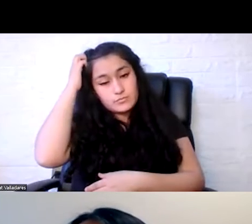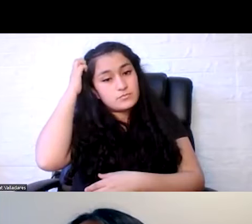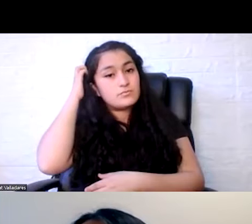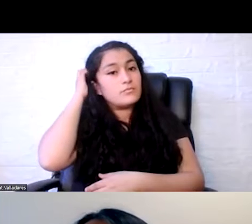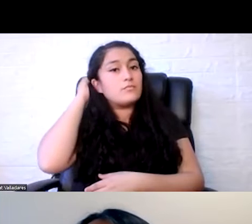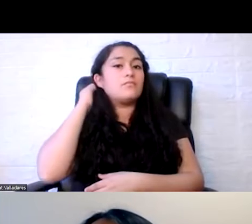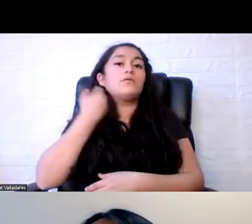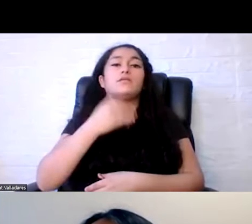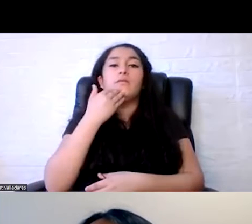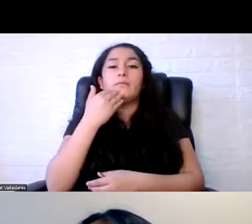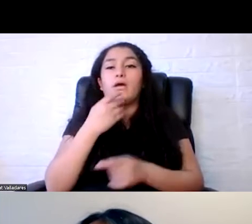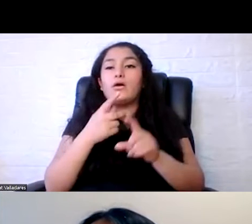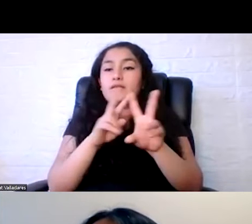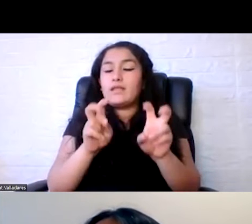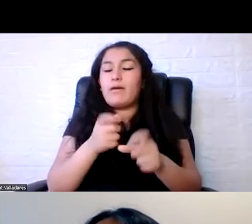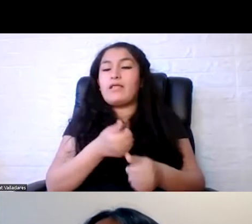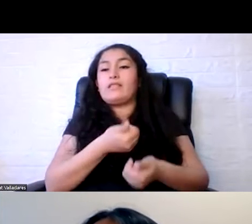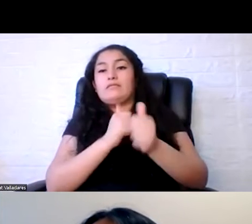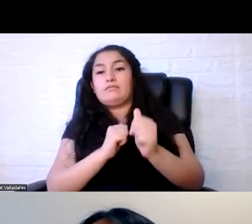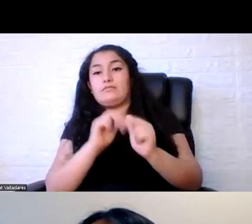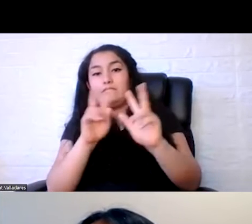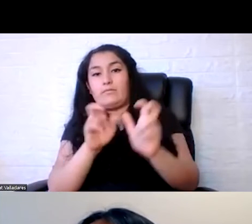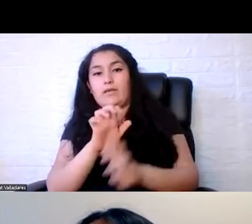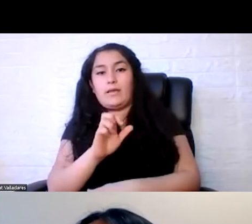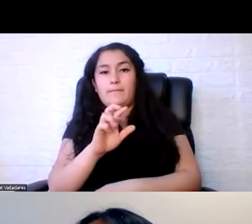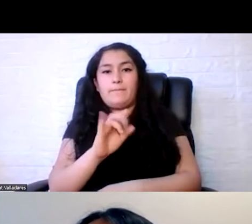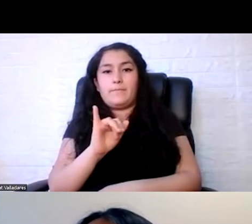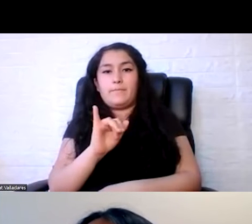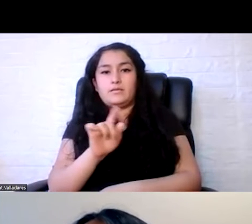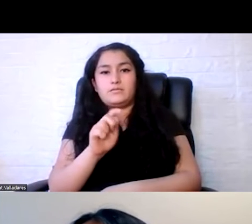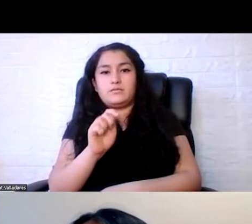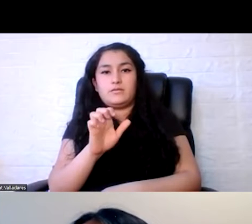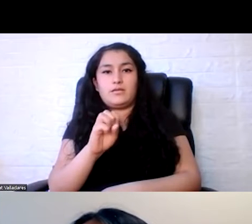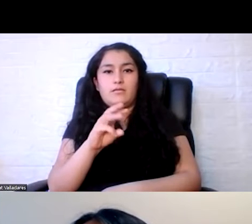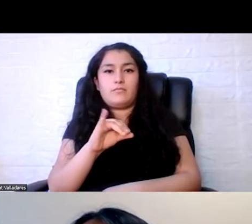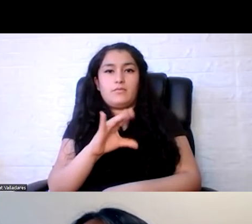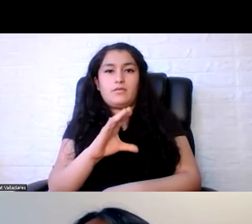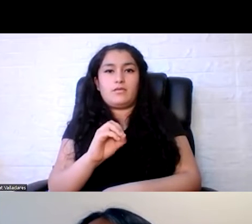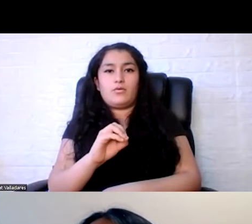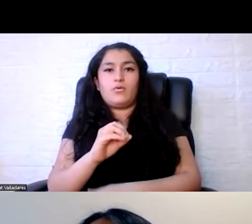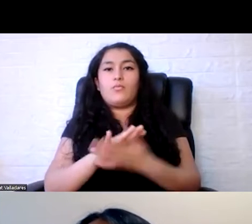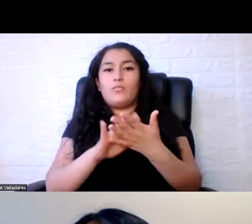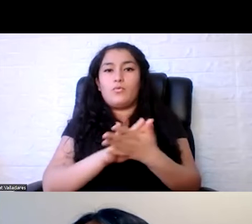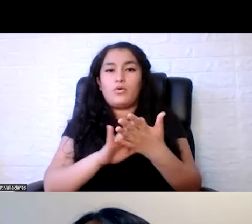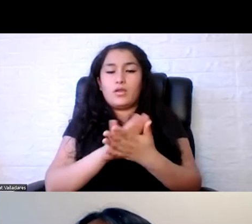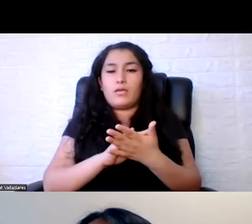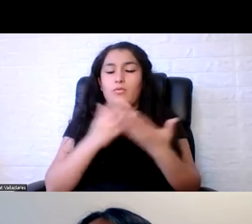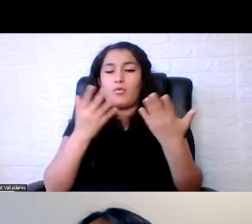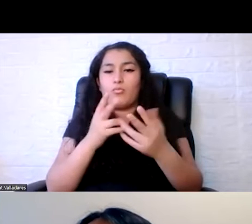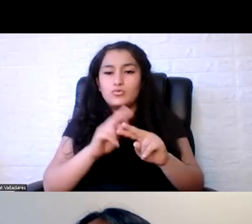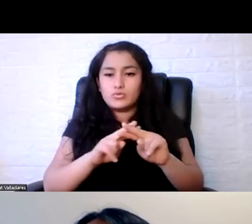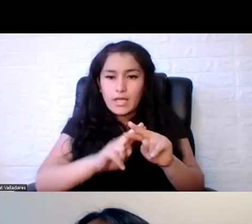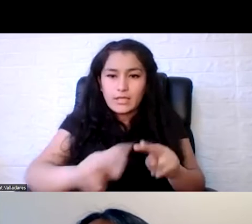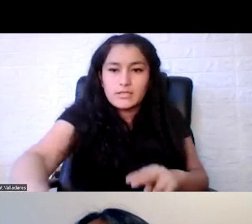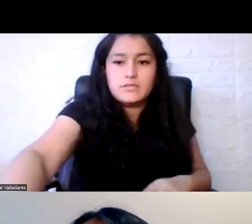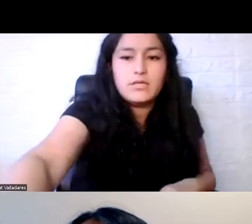que dan cuenta de las injusticias epistémicas que se desenvuelven en el territorio en el momento en que se construyen